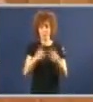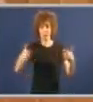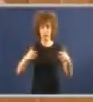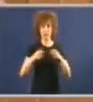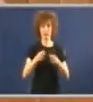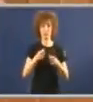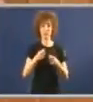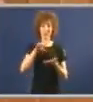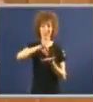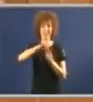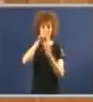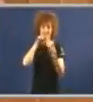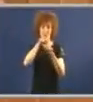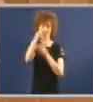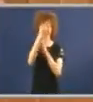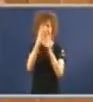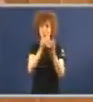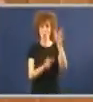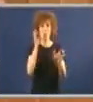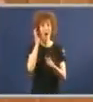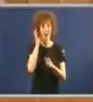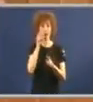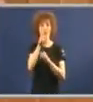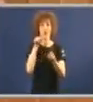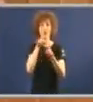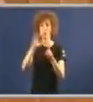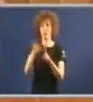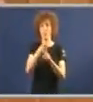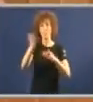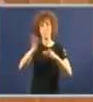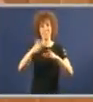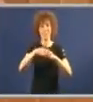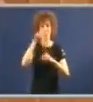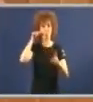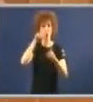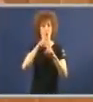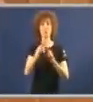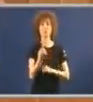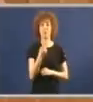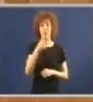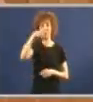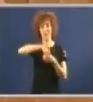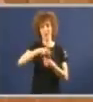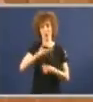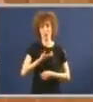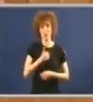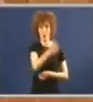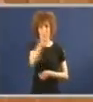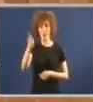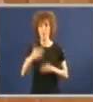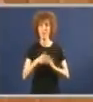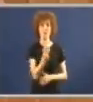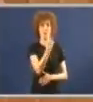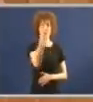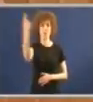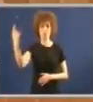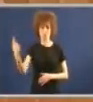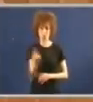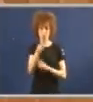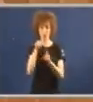xeito que poda acadarse o obxectivo de dispor como mínimo de un en cada concello da Galiza para cubrir as necesidades